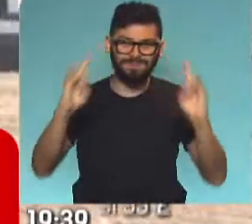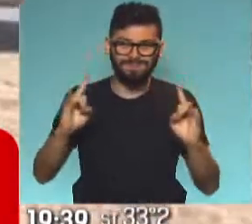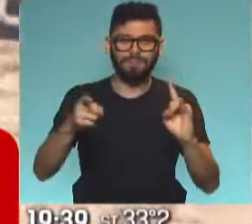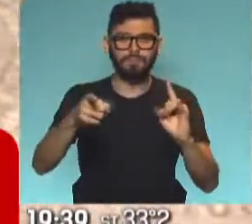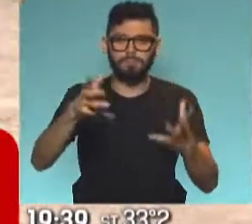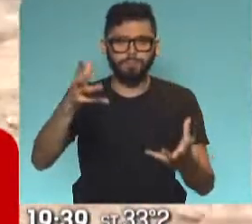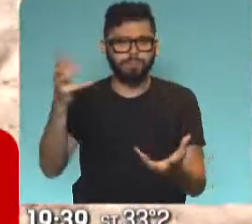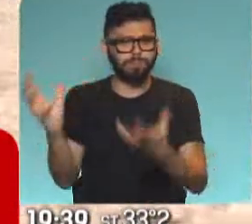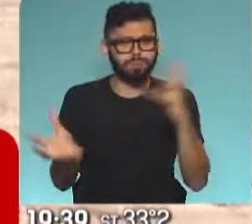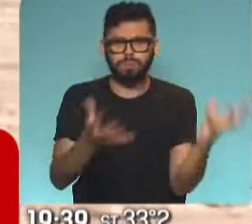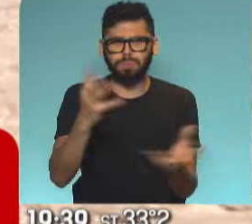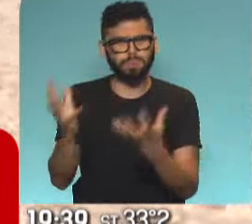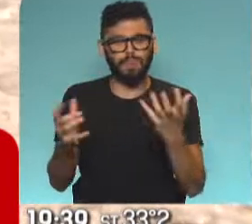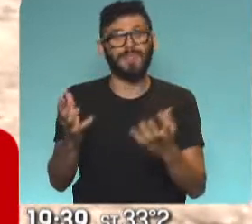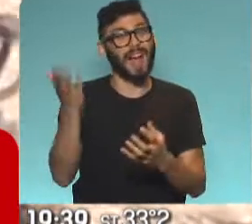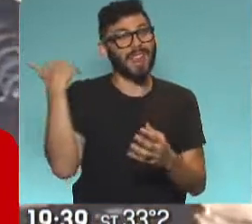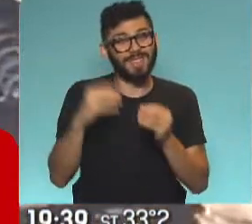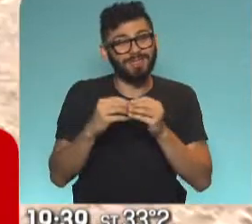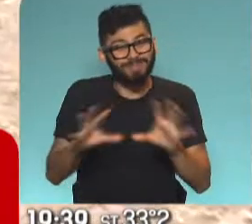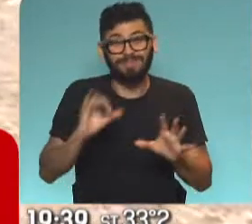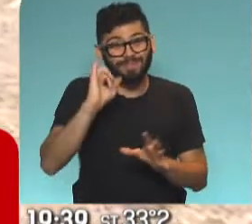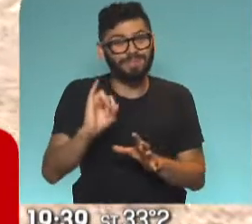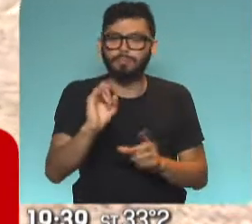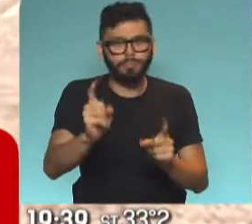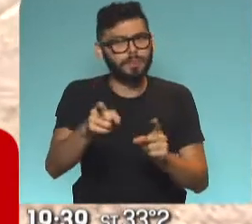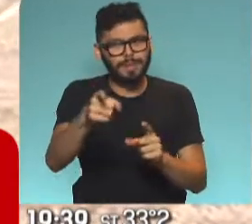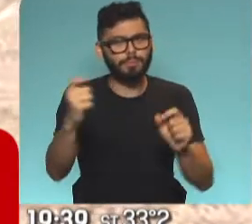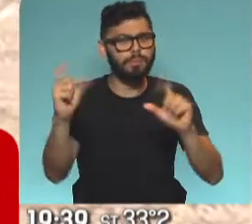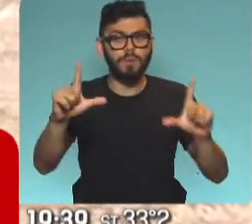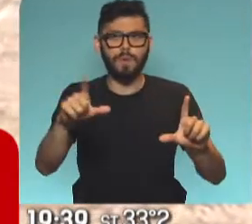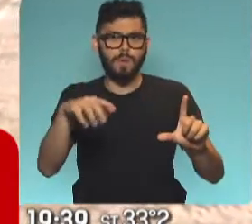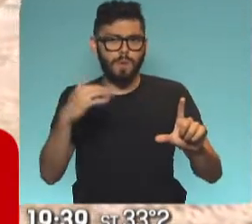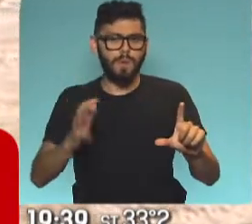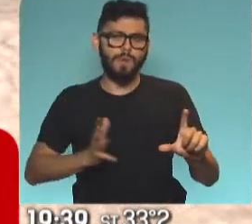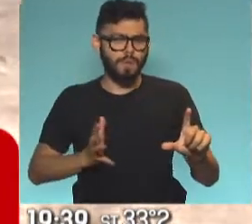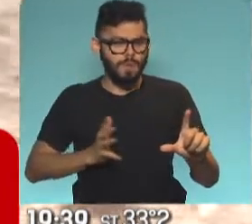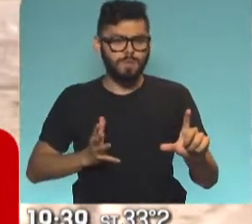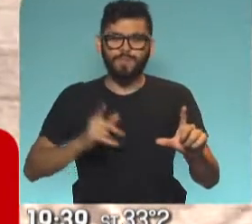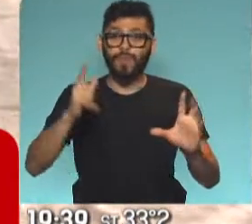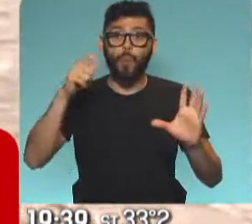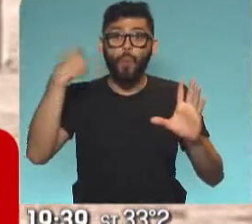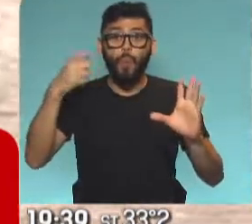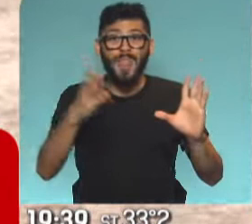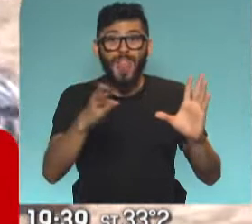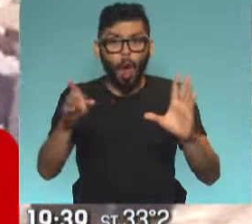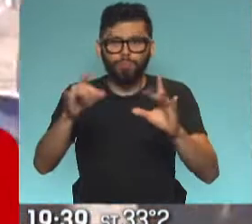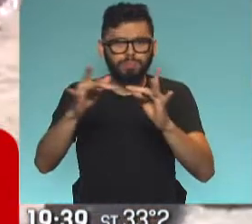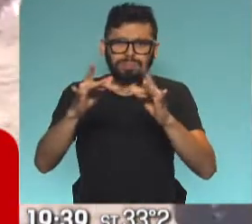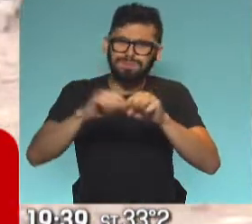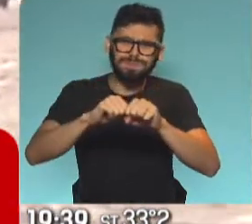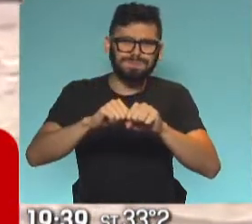comentando en la apertura del noticiero. Impactan las imágenes. Aquí vemos uno de los videos que se